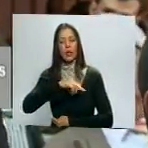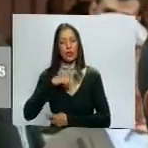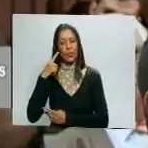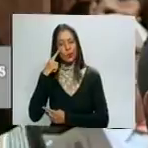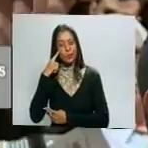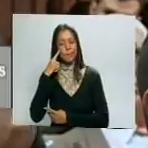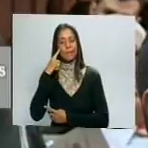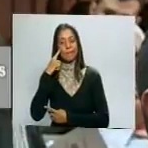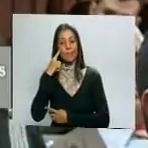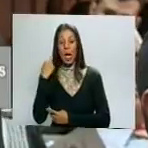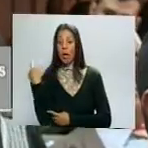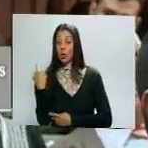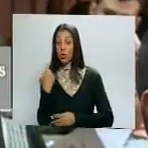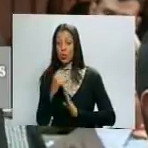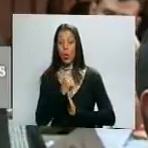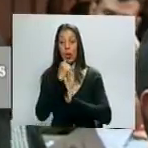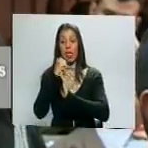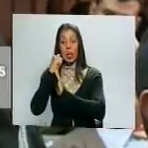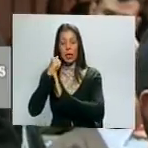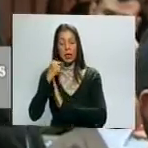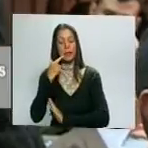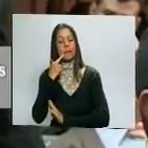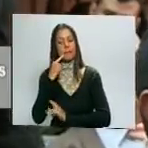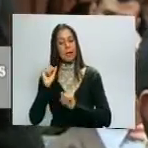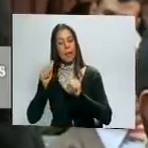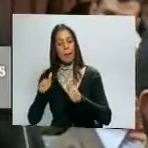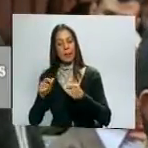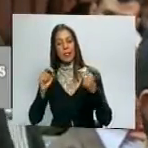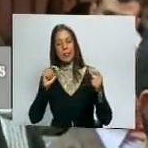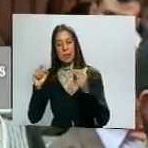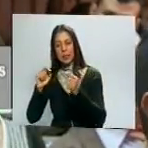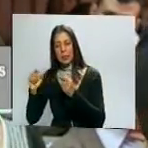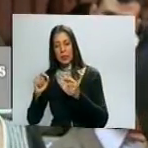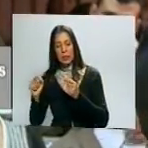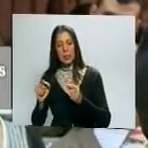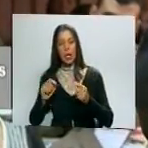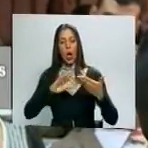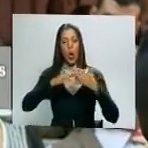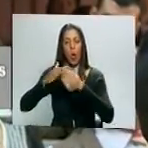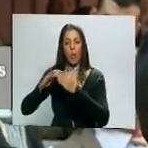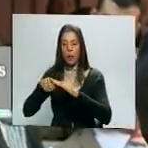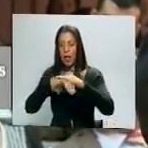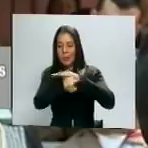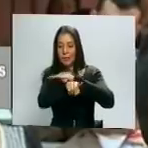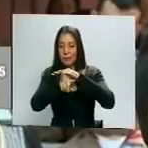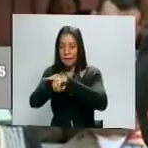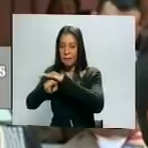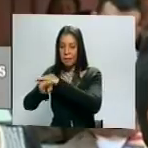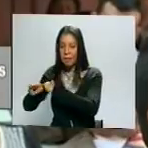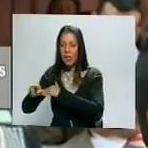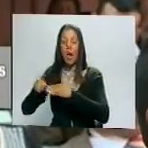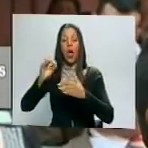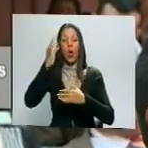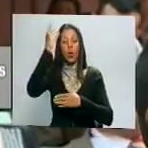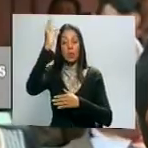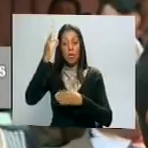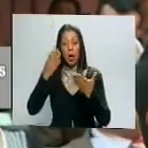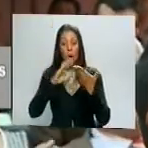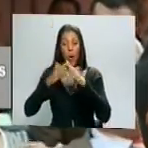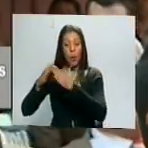pues empezamos el debate, un gran debate en cada territorio comunal, en cada consejo comunal, en cada